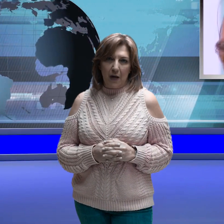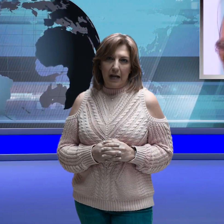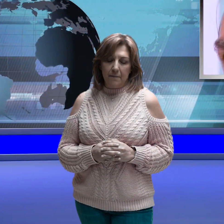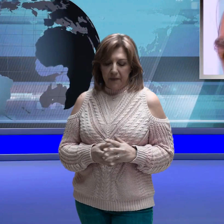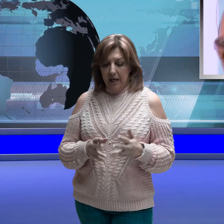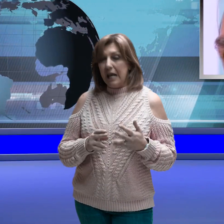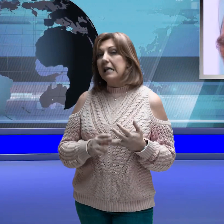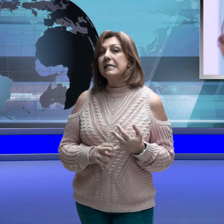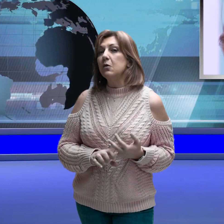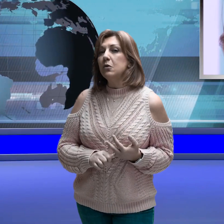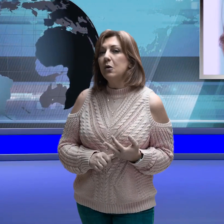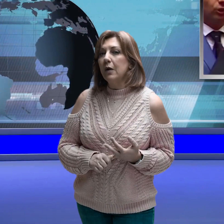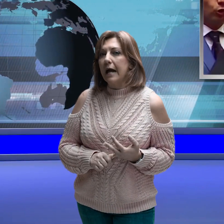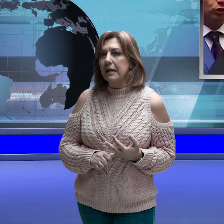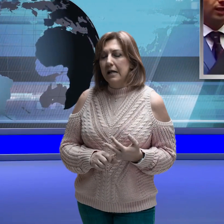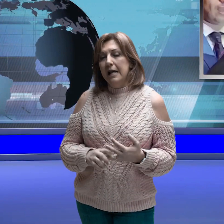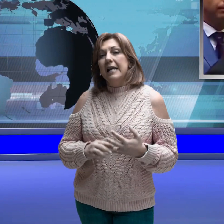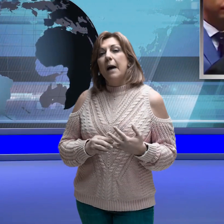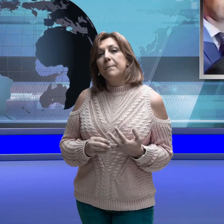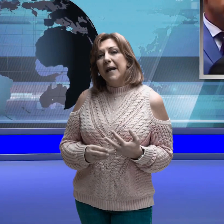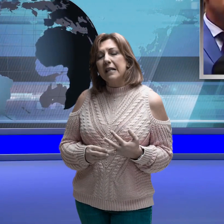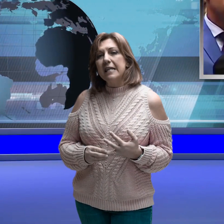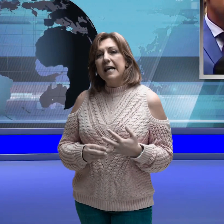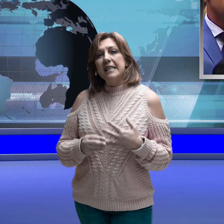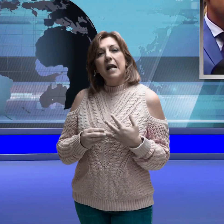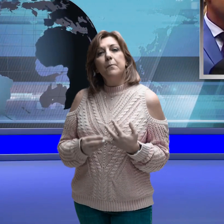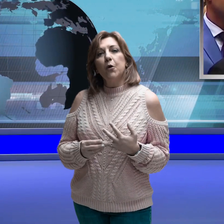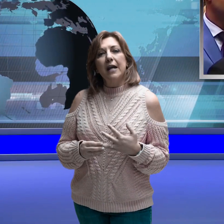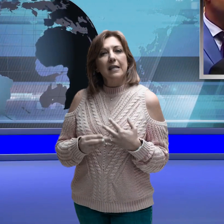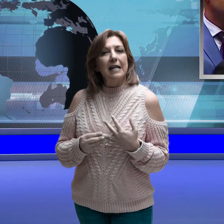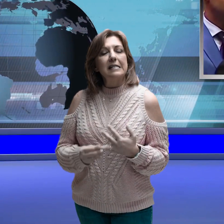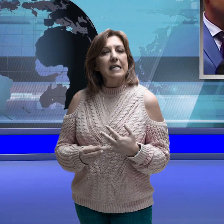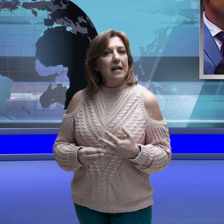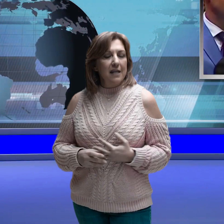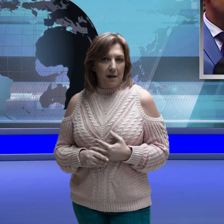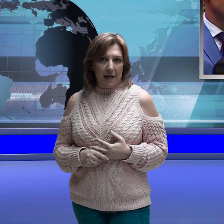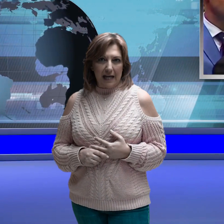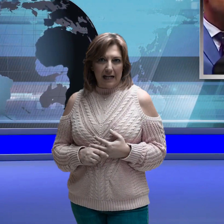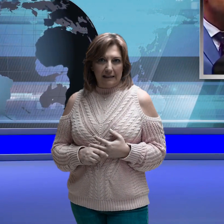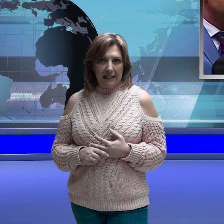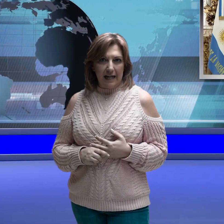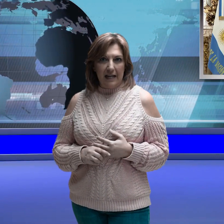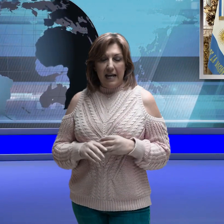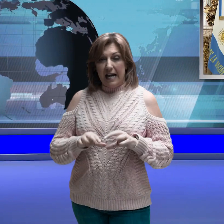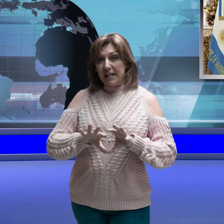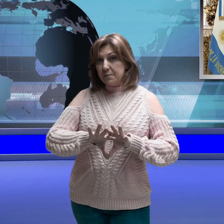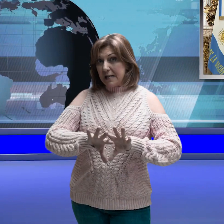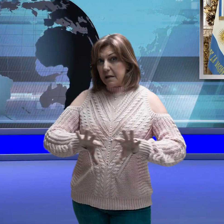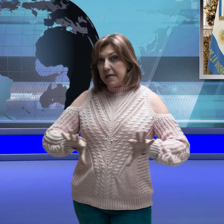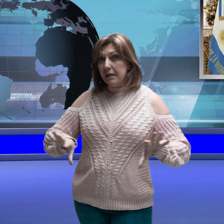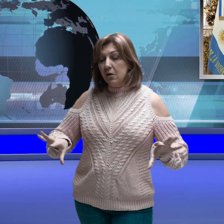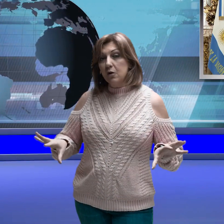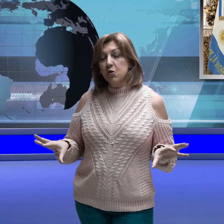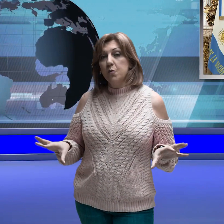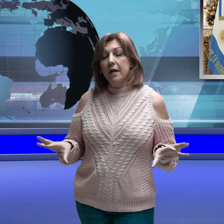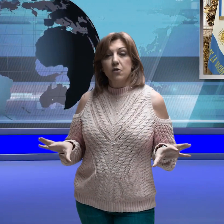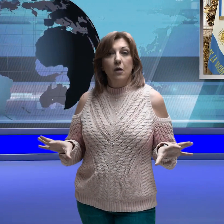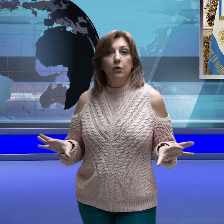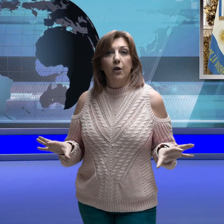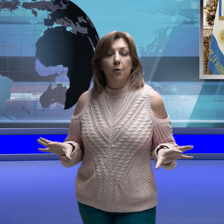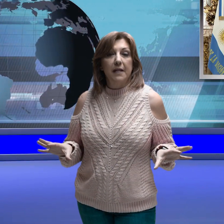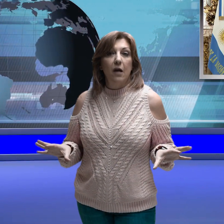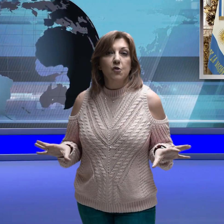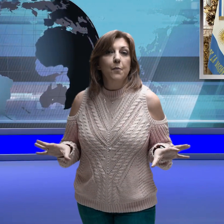en Venezuela. En segundo lugar, la pérdida del poder de la izquierda en América Latina, el desplazamiento de los